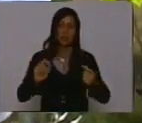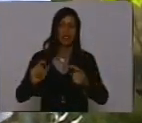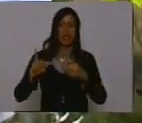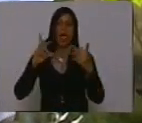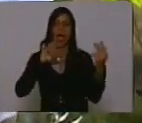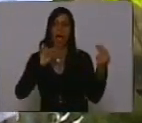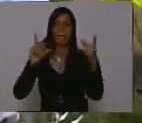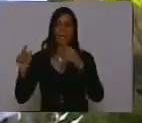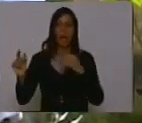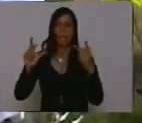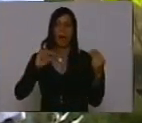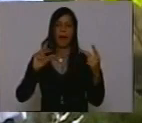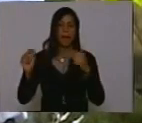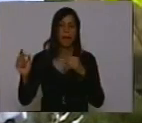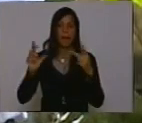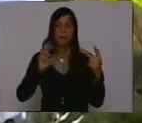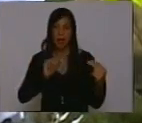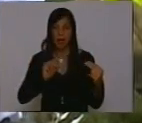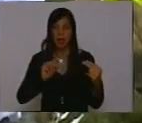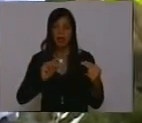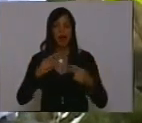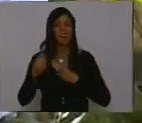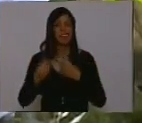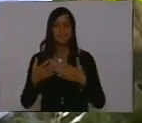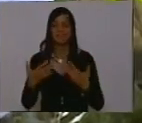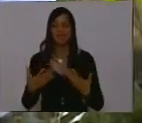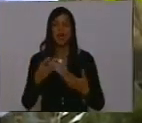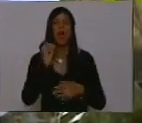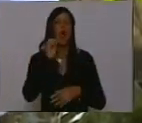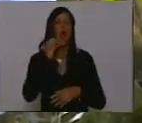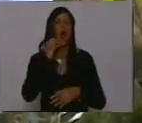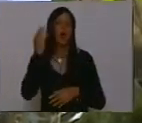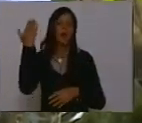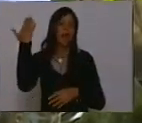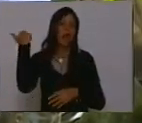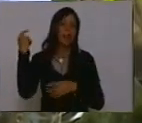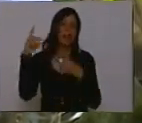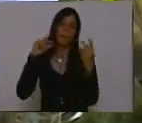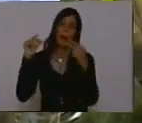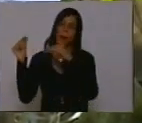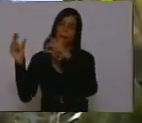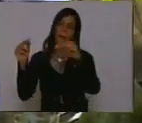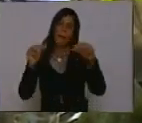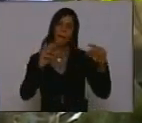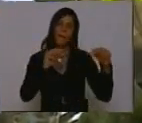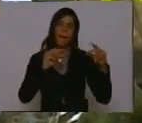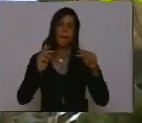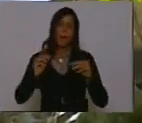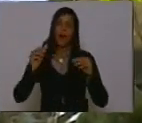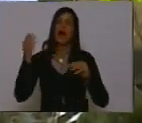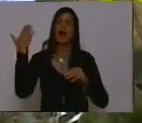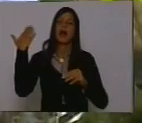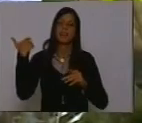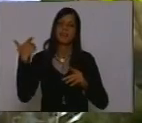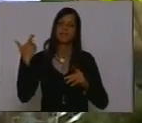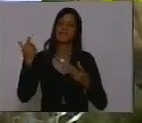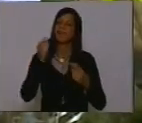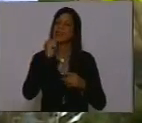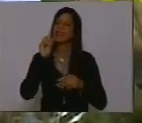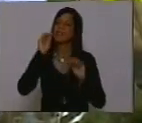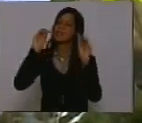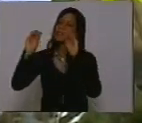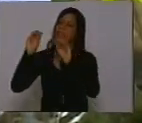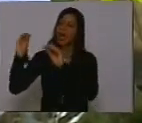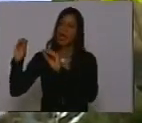diálogo que ha venido desarrollando la juventud venezolana mediante convocatoria